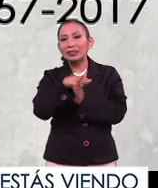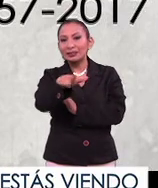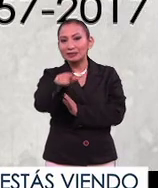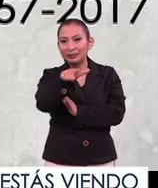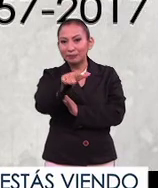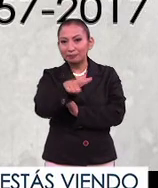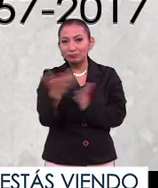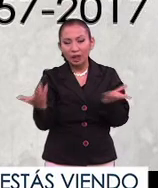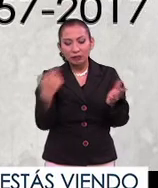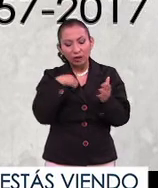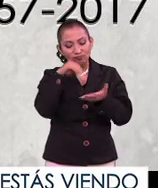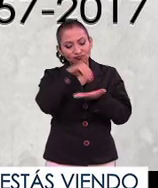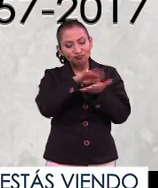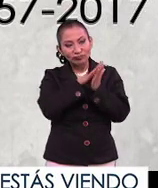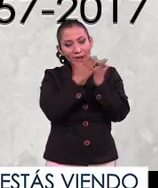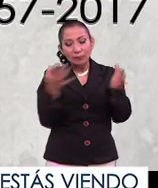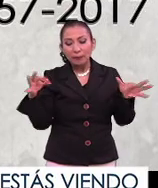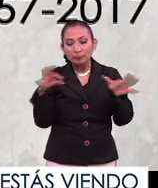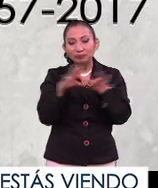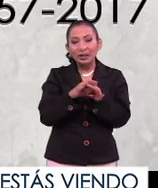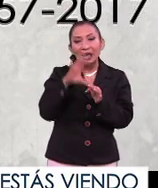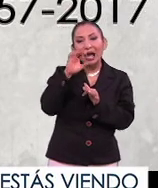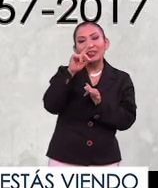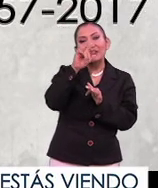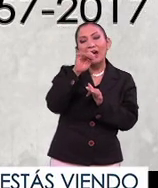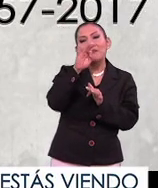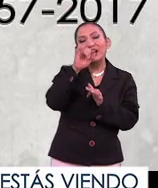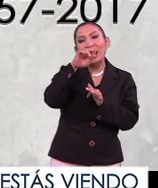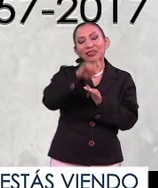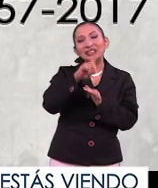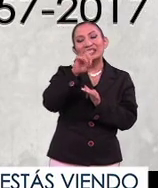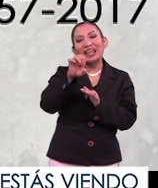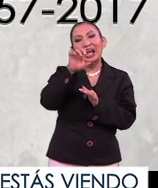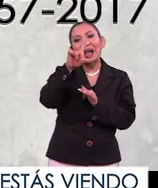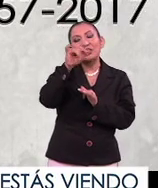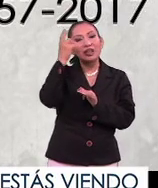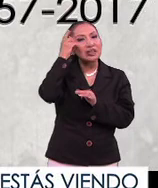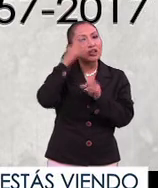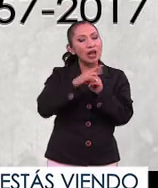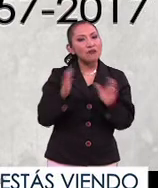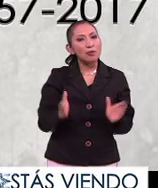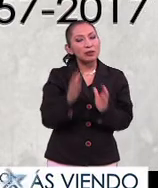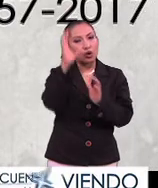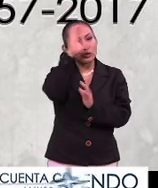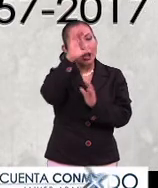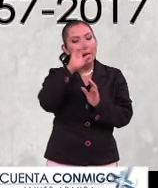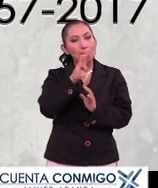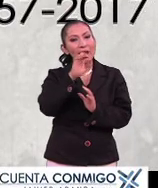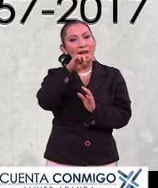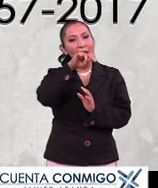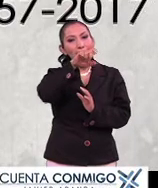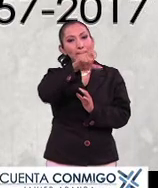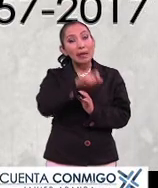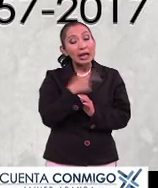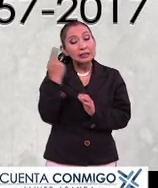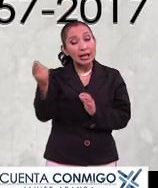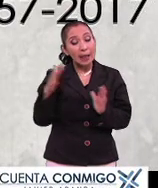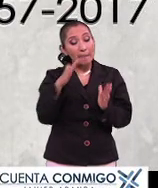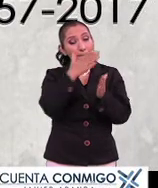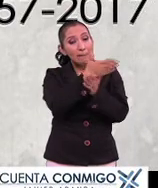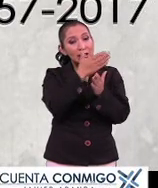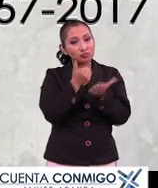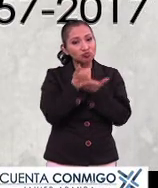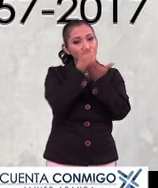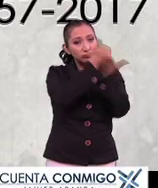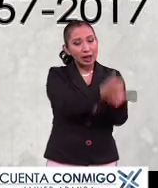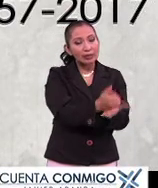1957-2017, una publicación coordinada por Cándida Fernández de Calderón, directora de Fomento Cultural Banamex, que tuvo la